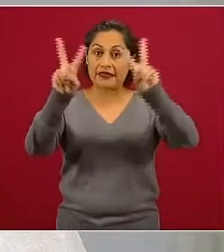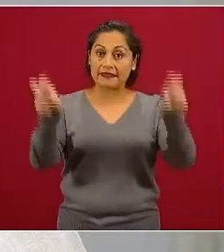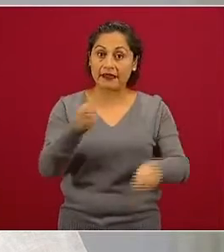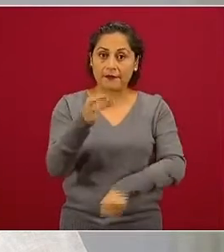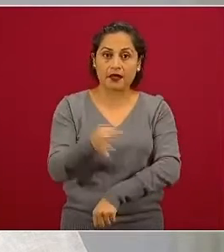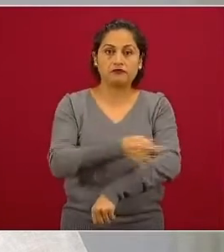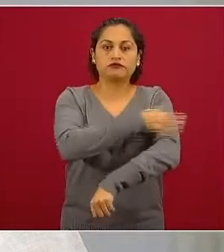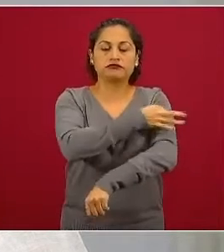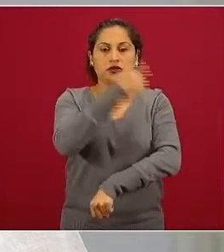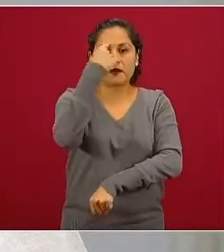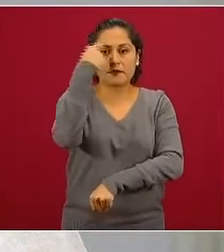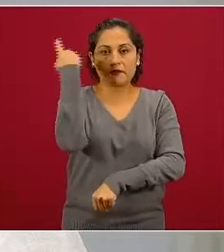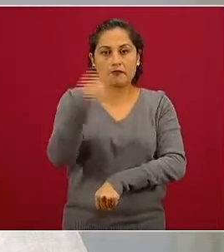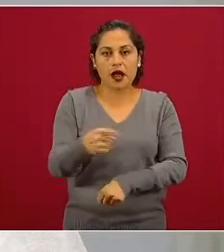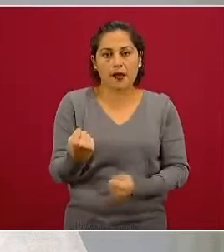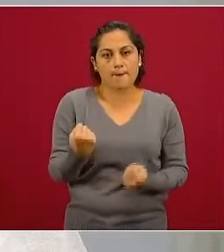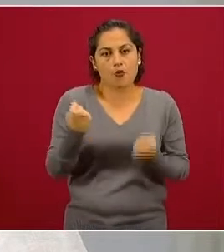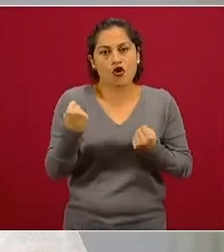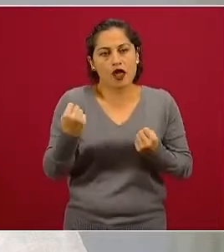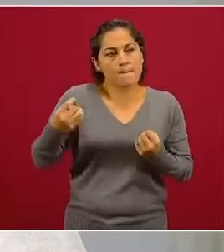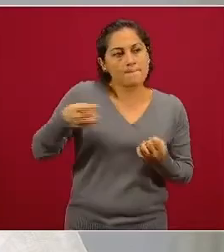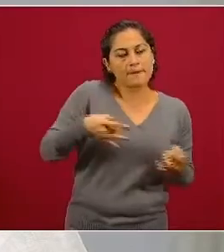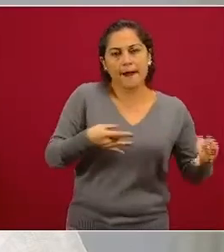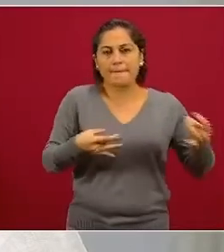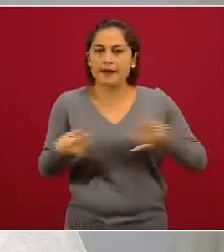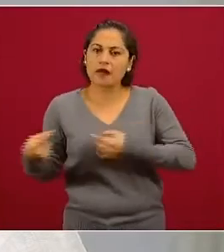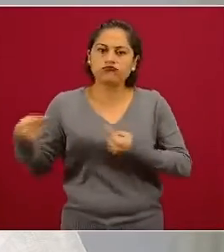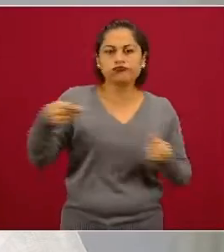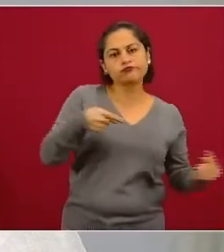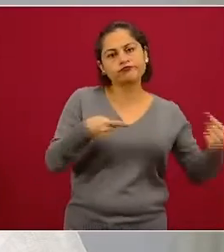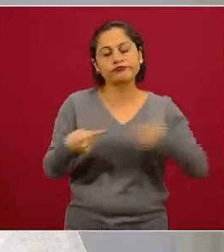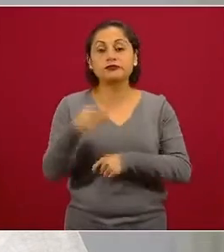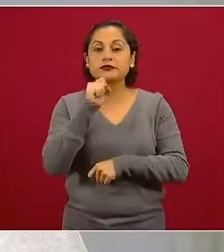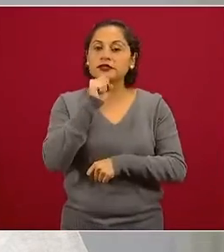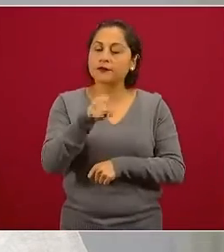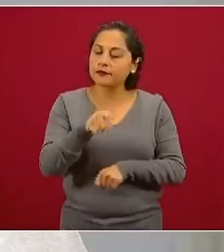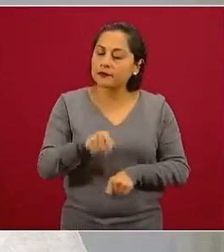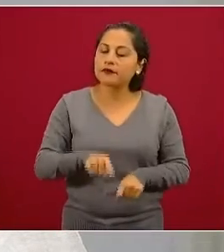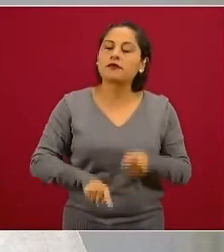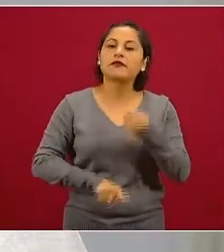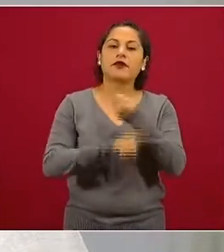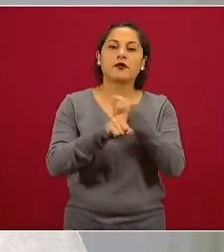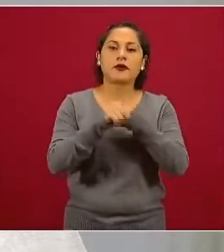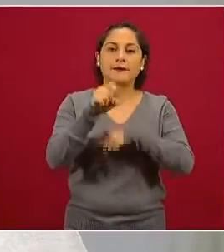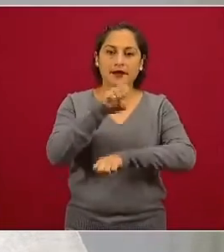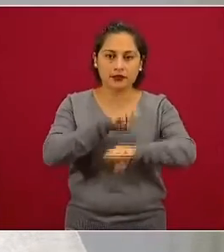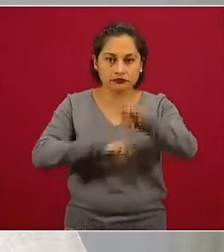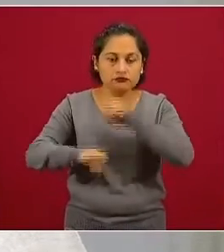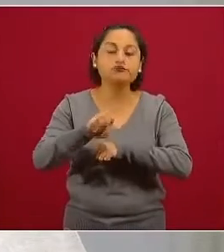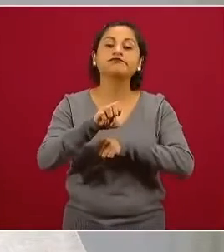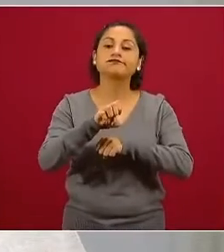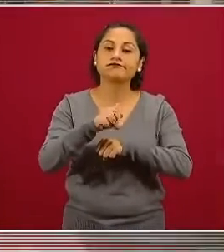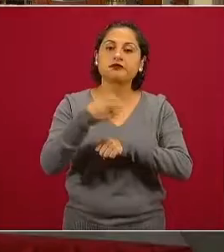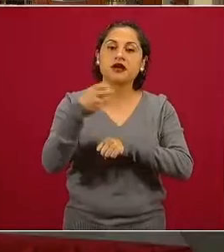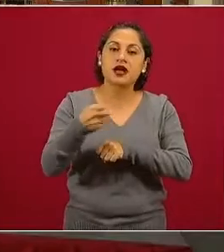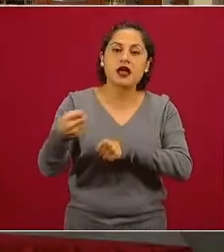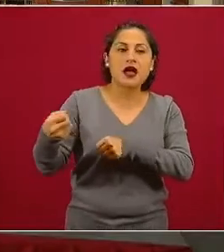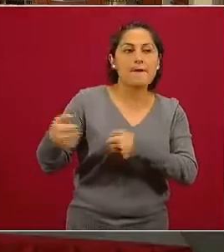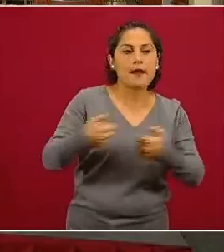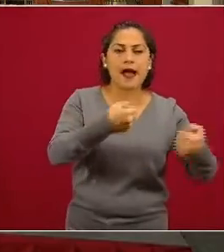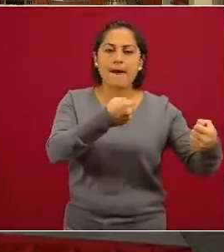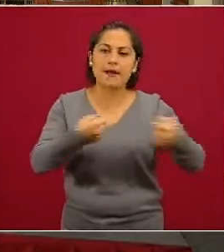Lo que estamos observando ahora es un desplazamiento hacia el tema de las vacunas. El tema de las vacunas se